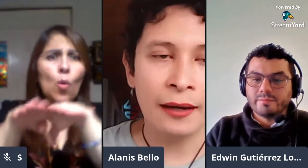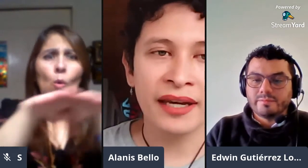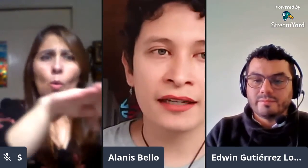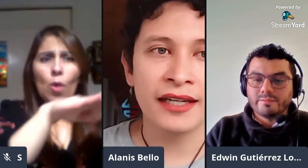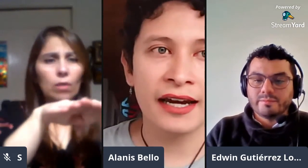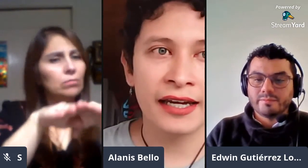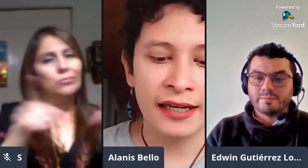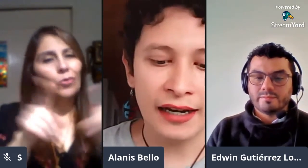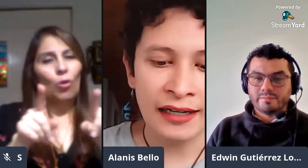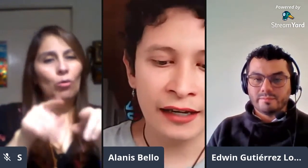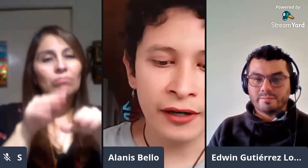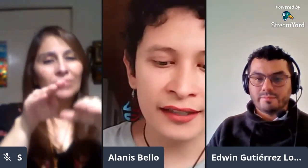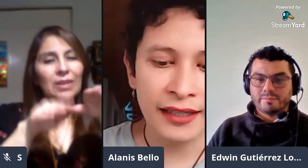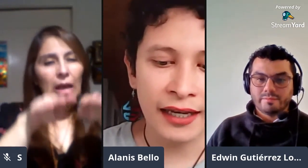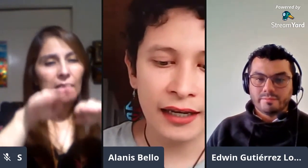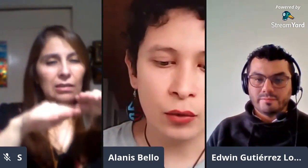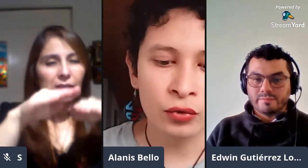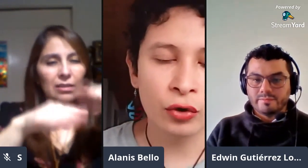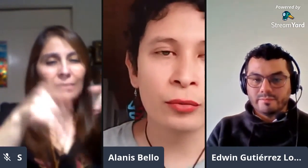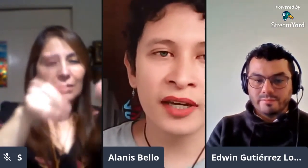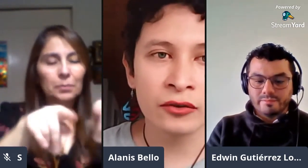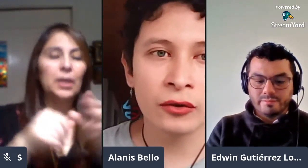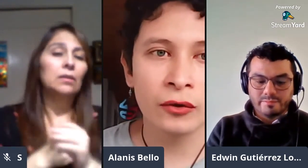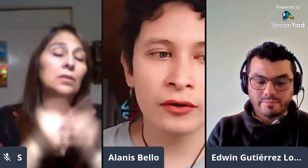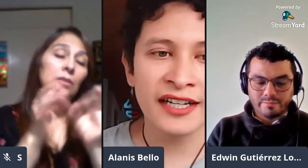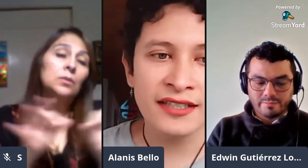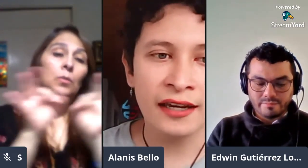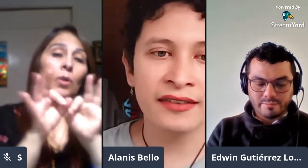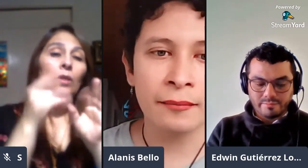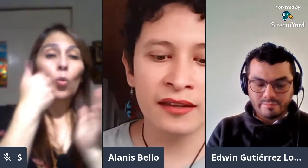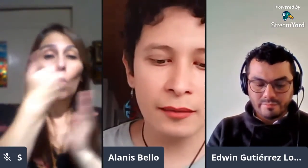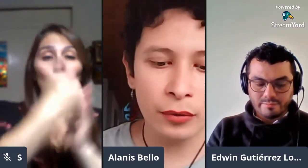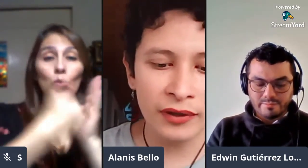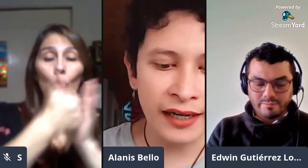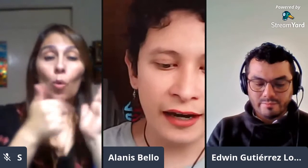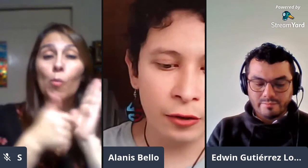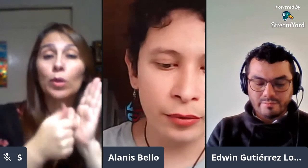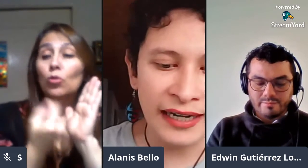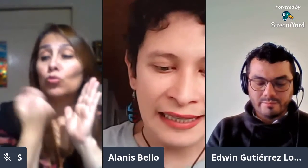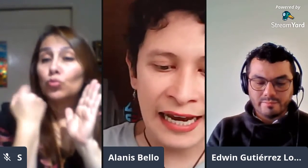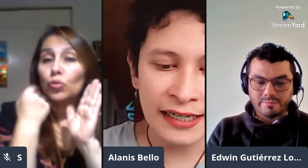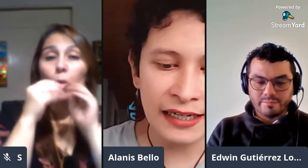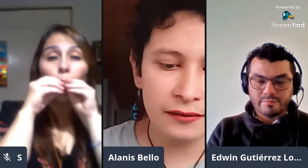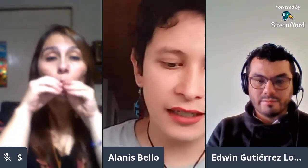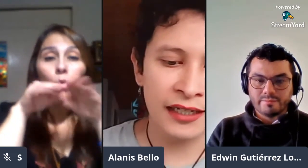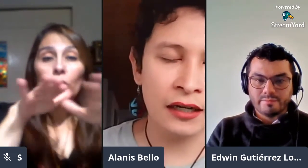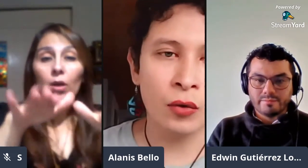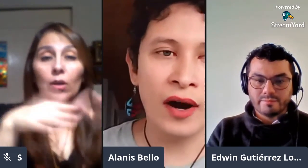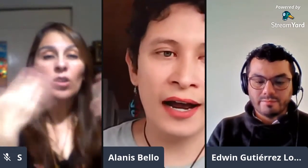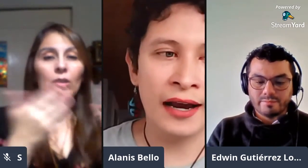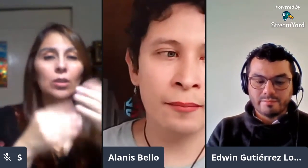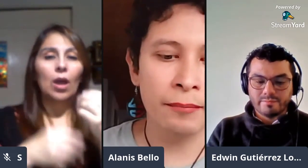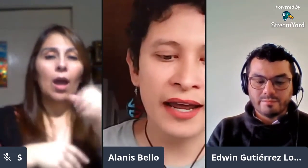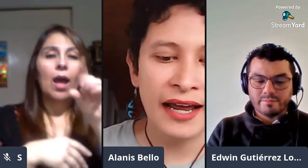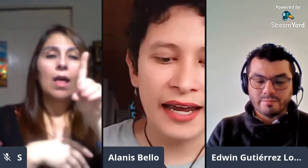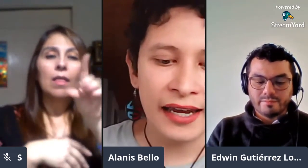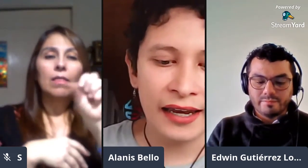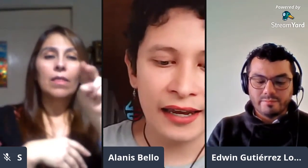Creo que vale la pena traer al debate un documento recientemente publicado por el DANE, en el